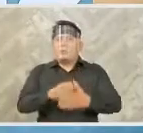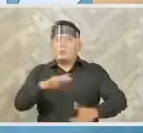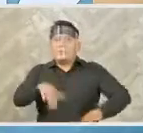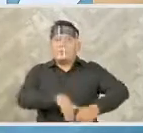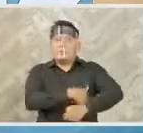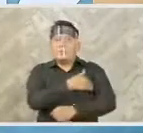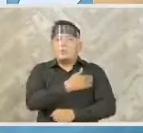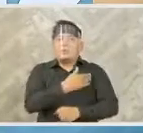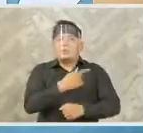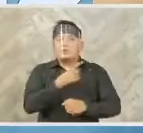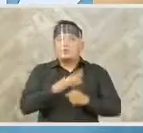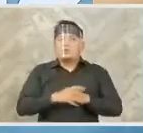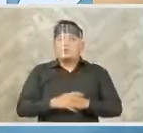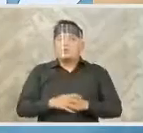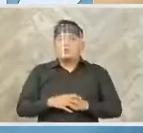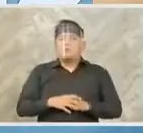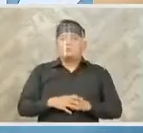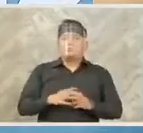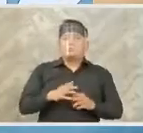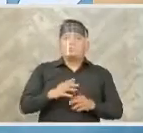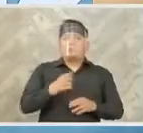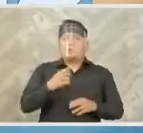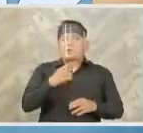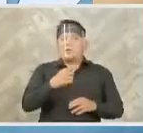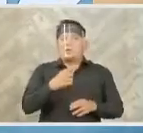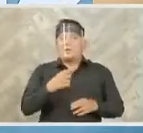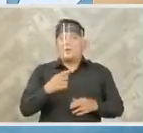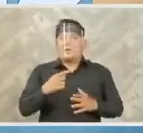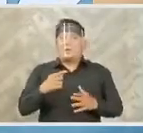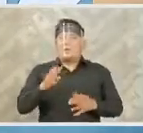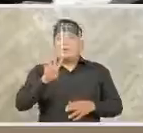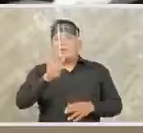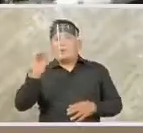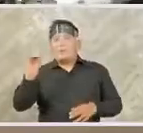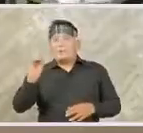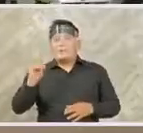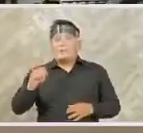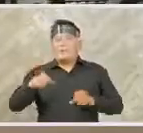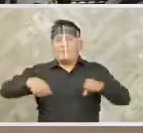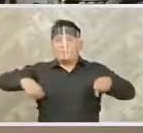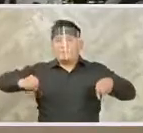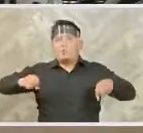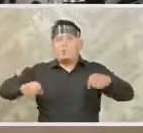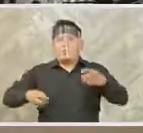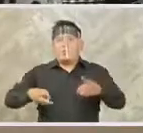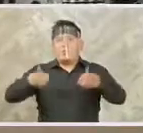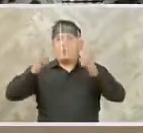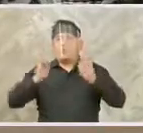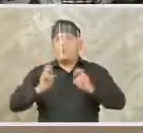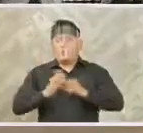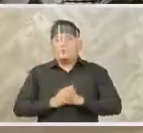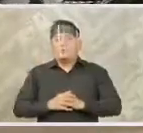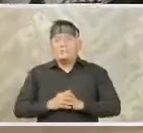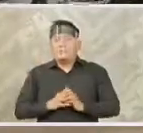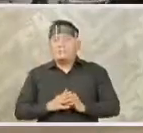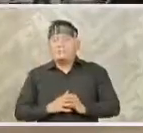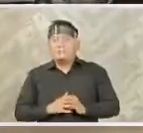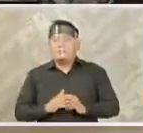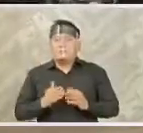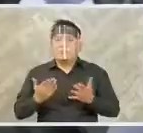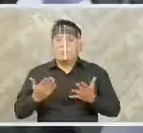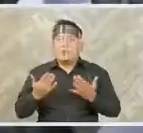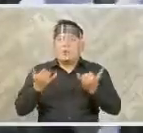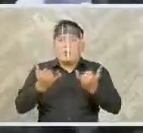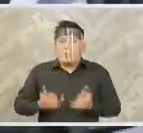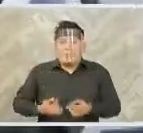de 40 motos nuevas, los cuales fue una gestión directamente con el Ministerio del Interior y que ya están pronto para salir a